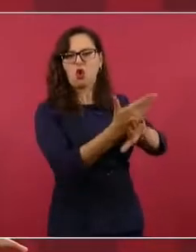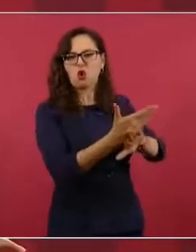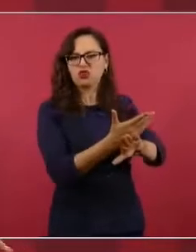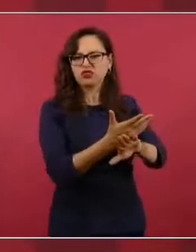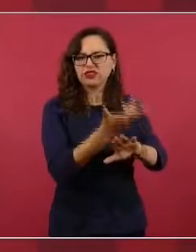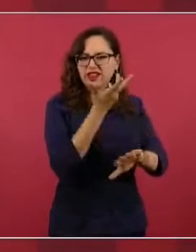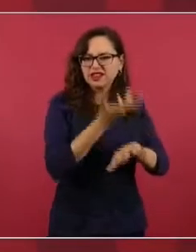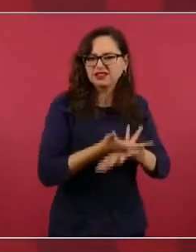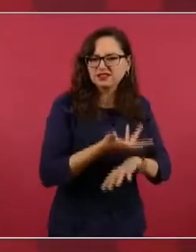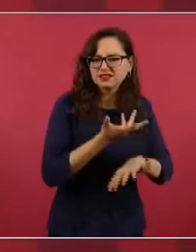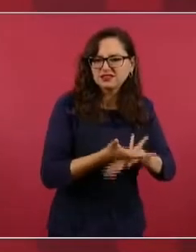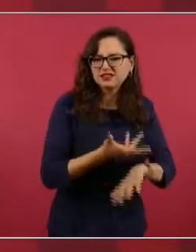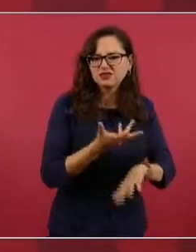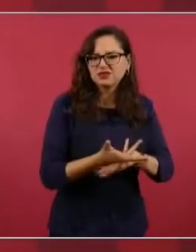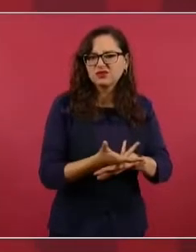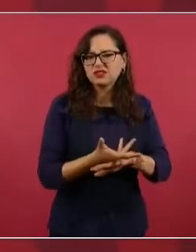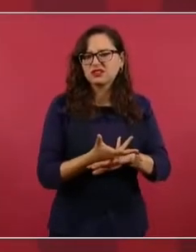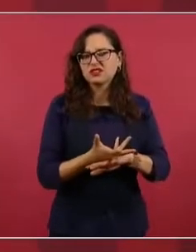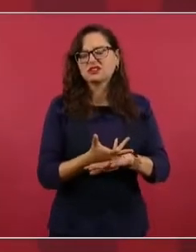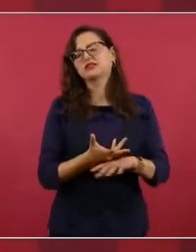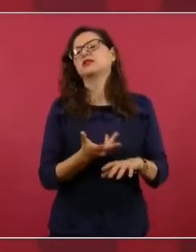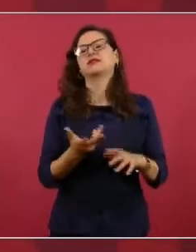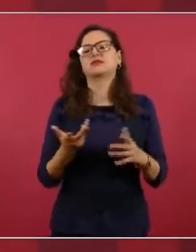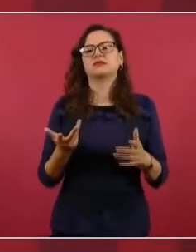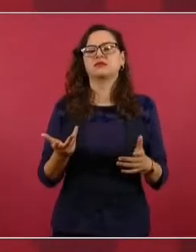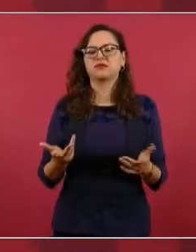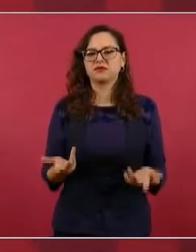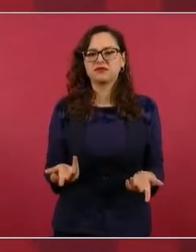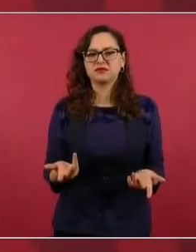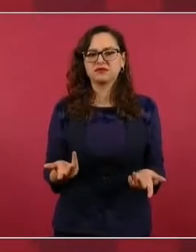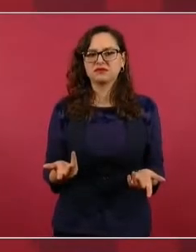era la panacea,